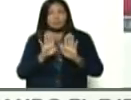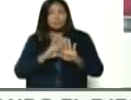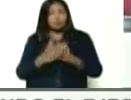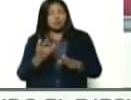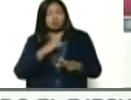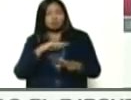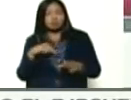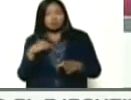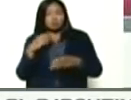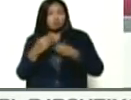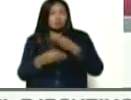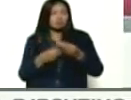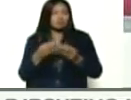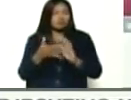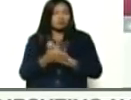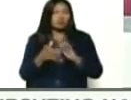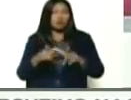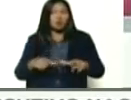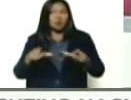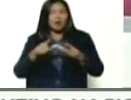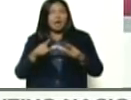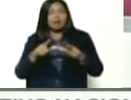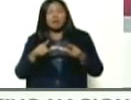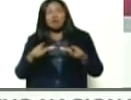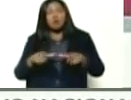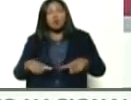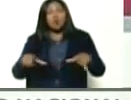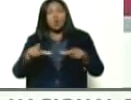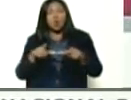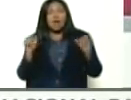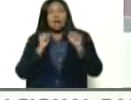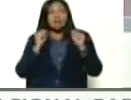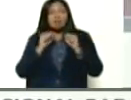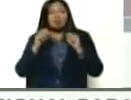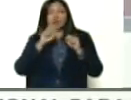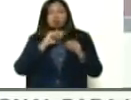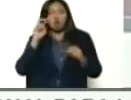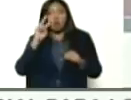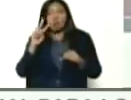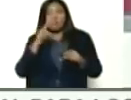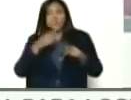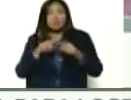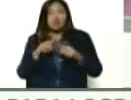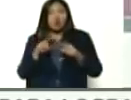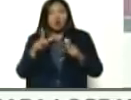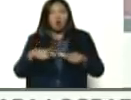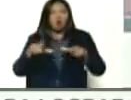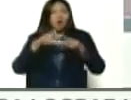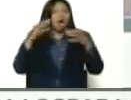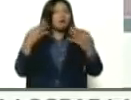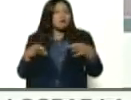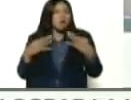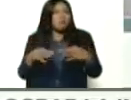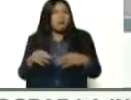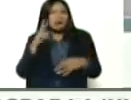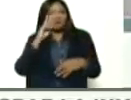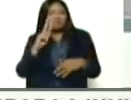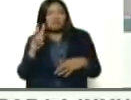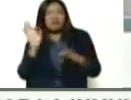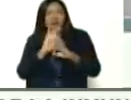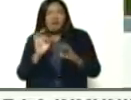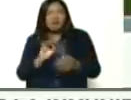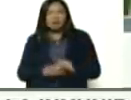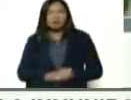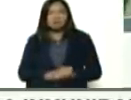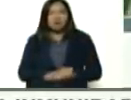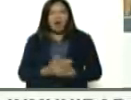en lugares fríos muy fríos pero cuando estamos en un lugar normal así eres invisible es